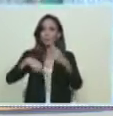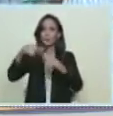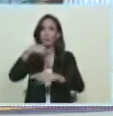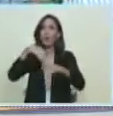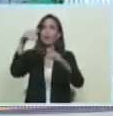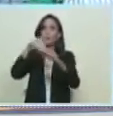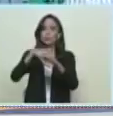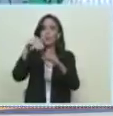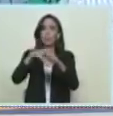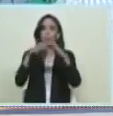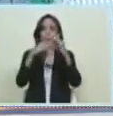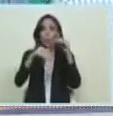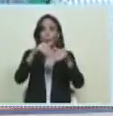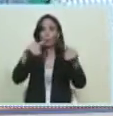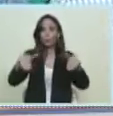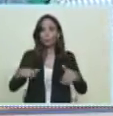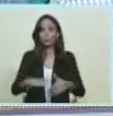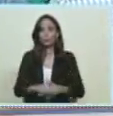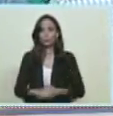A votar,